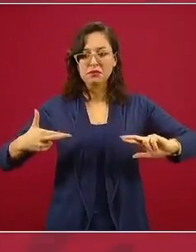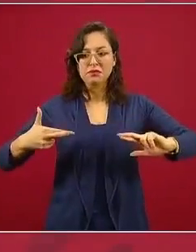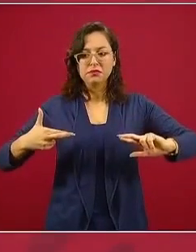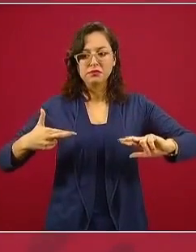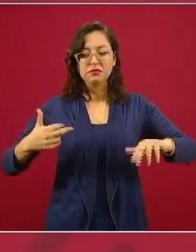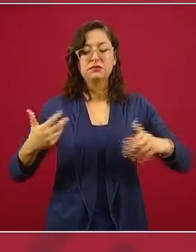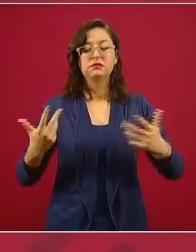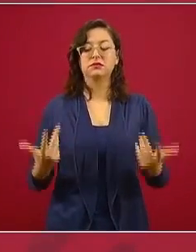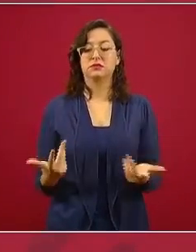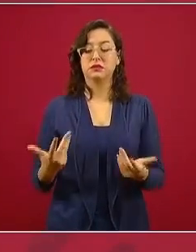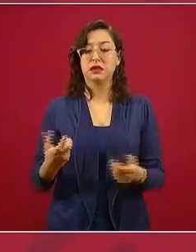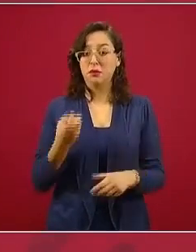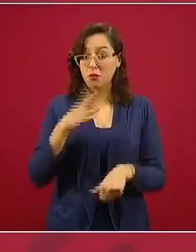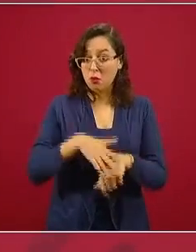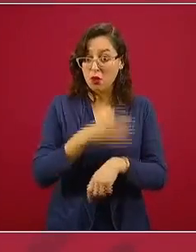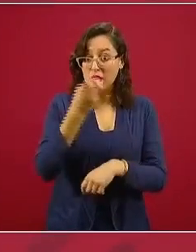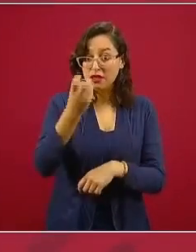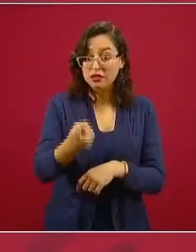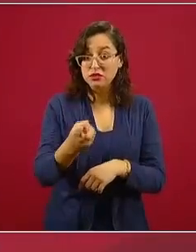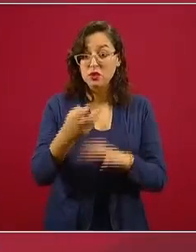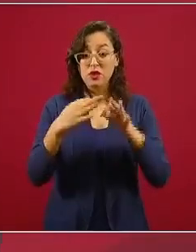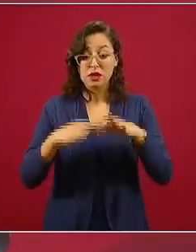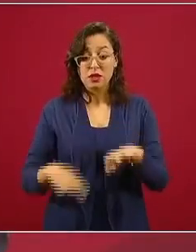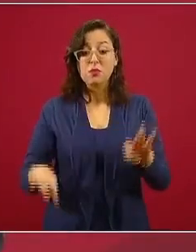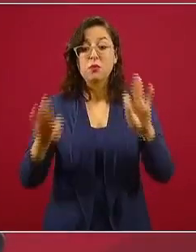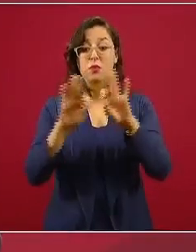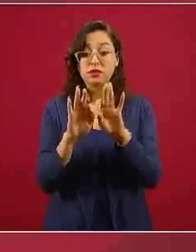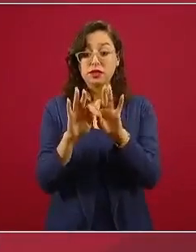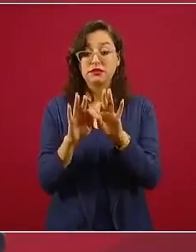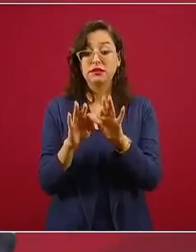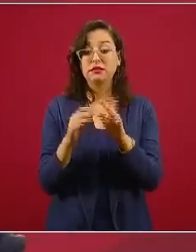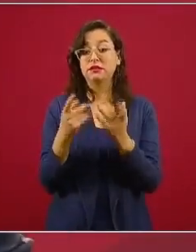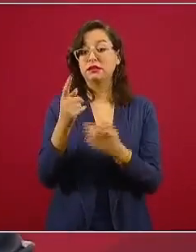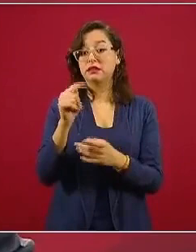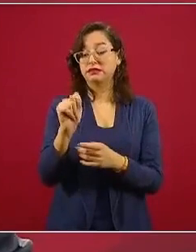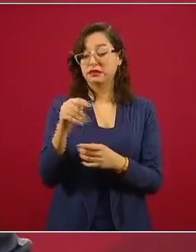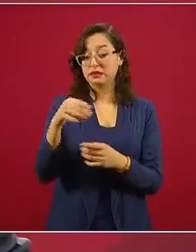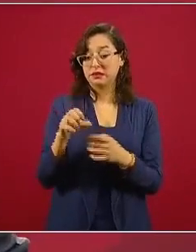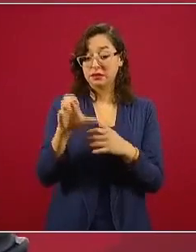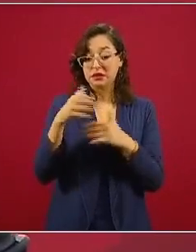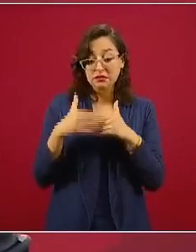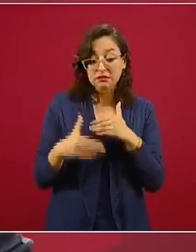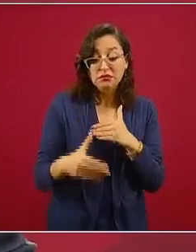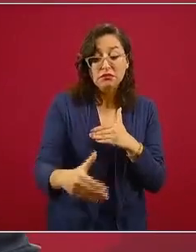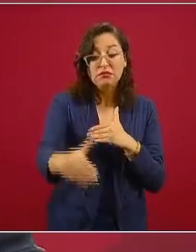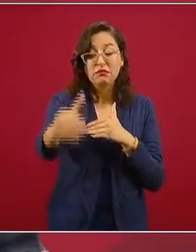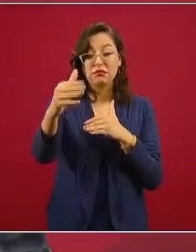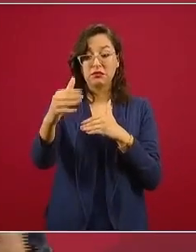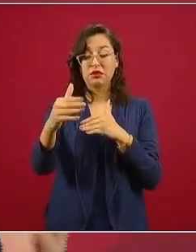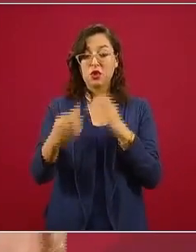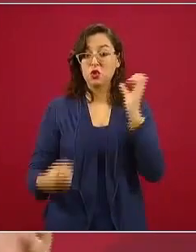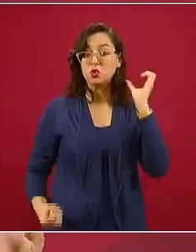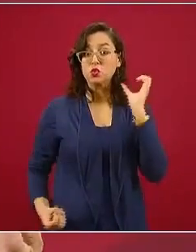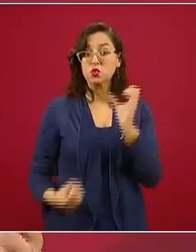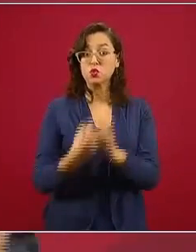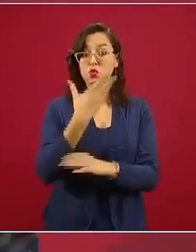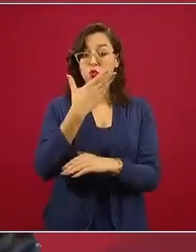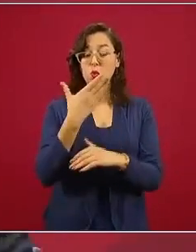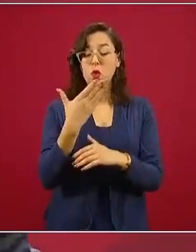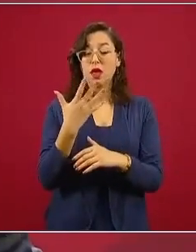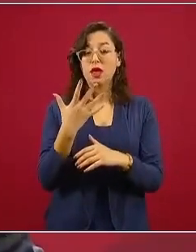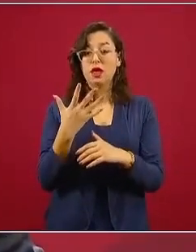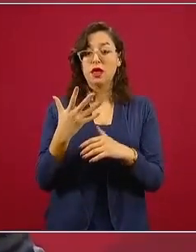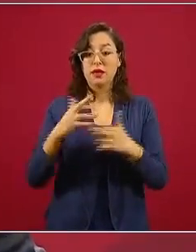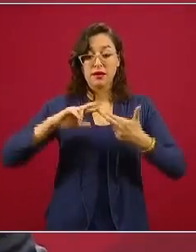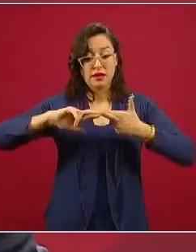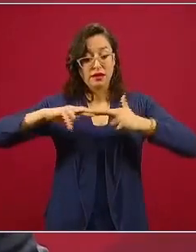procurar encontrarnos con motivo de la entrada en vigor del tratado. Es una nueva etapa en